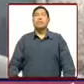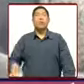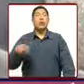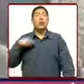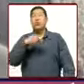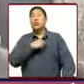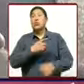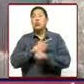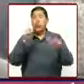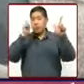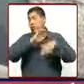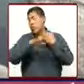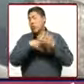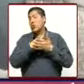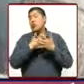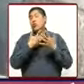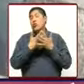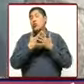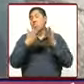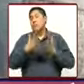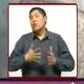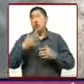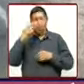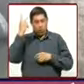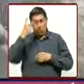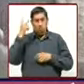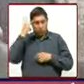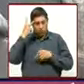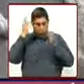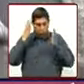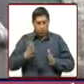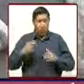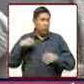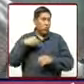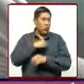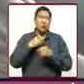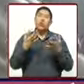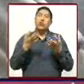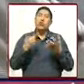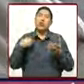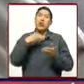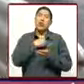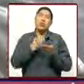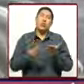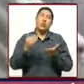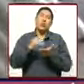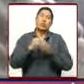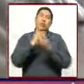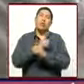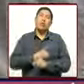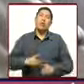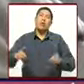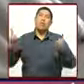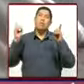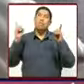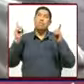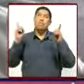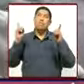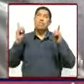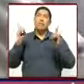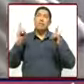Vamos a liberar a todos los presos políticos, absolutamente. Nosotros queremos establecer la democracia.